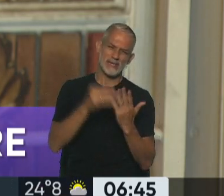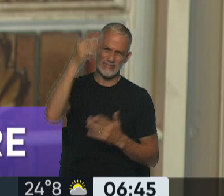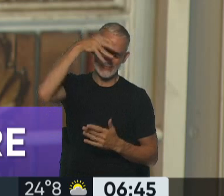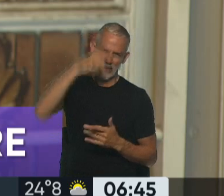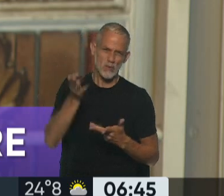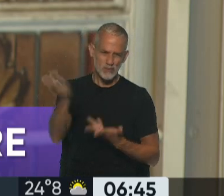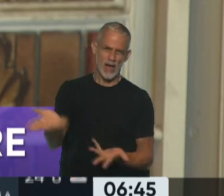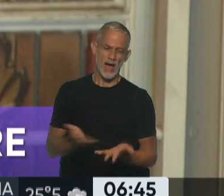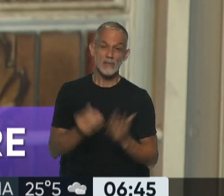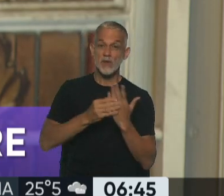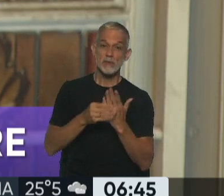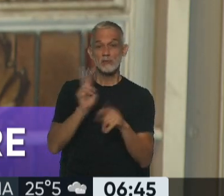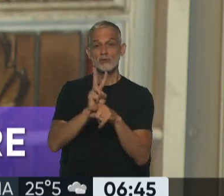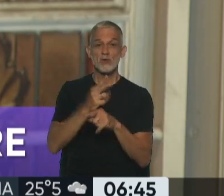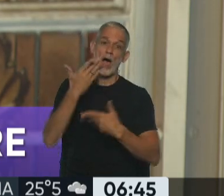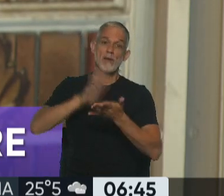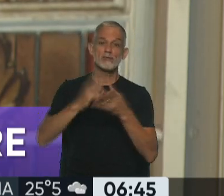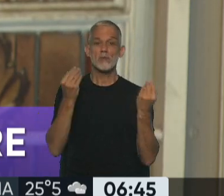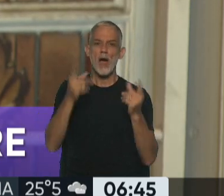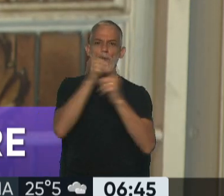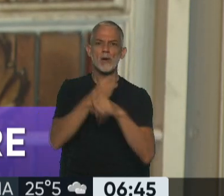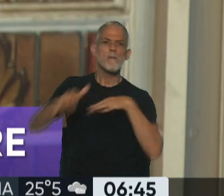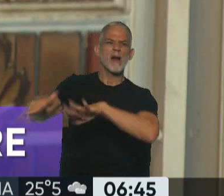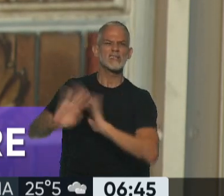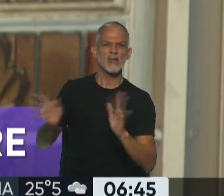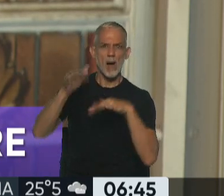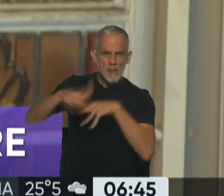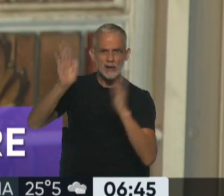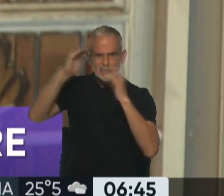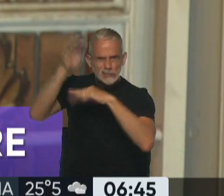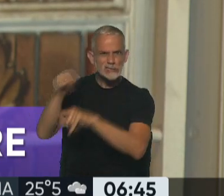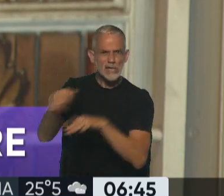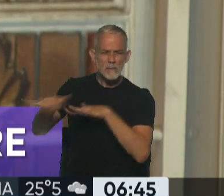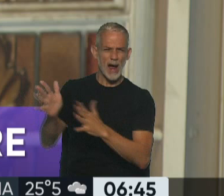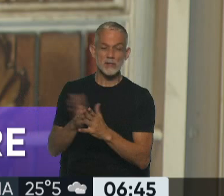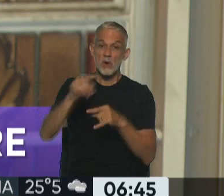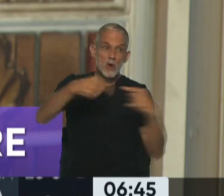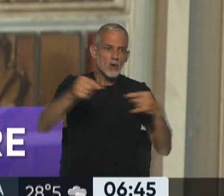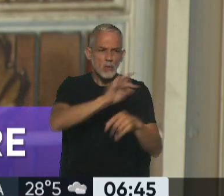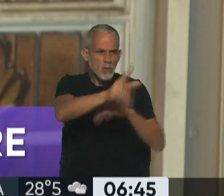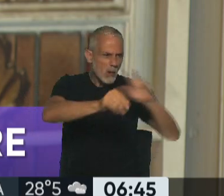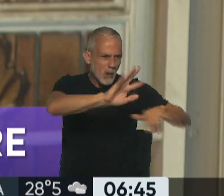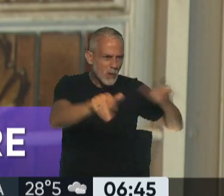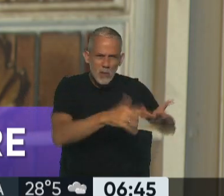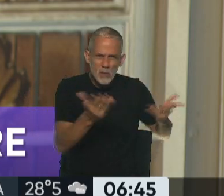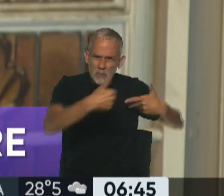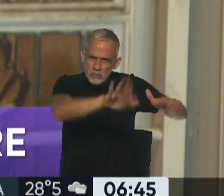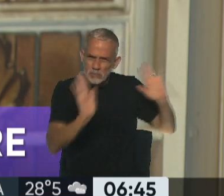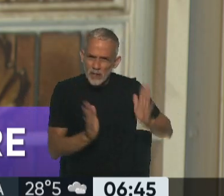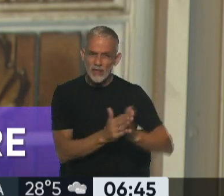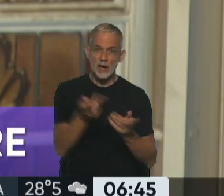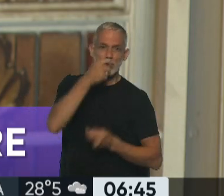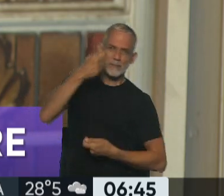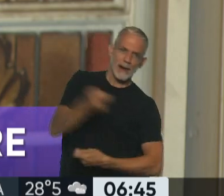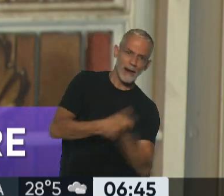Porque de lo único que hablan los ministros de seguridad es del problema de las manifestaciones. Ahora resulta que hay un delito creciendo por todos lados. Está el